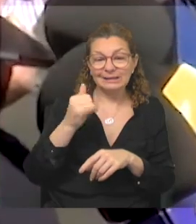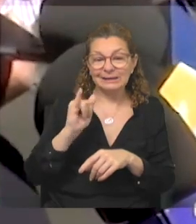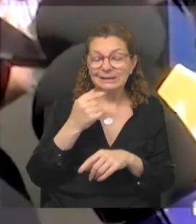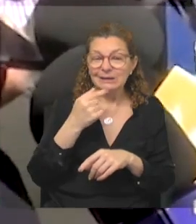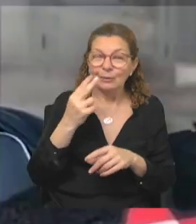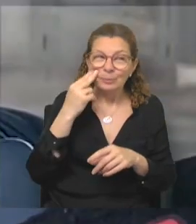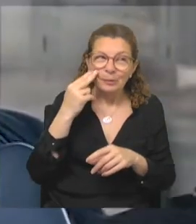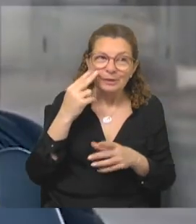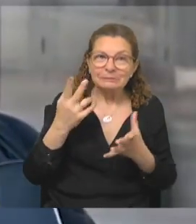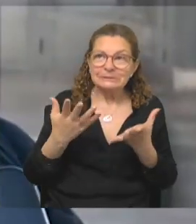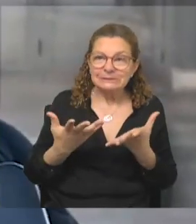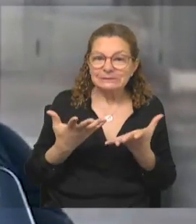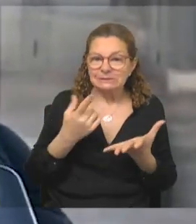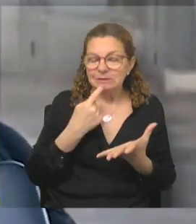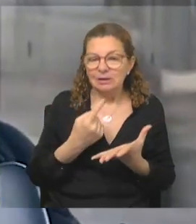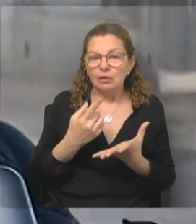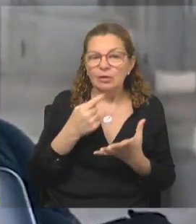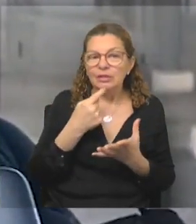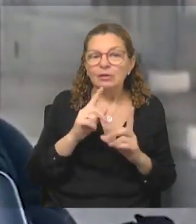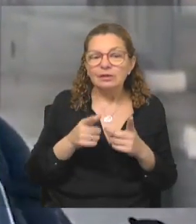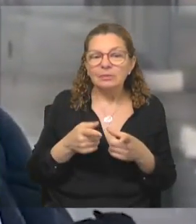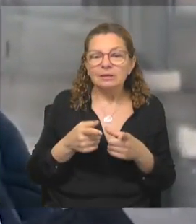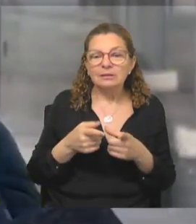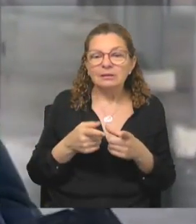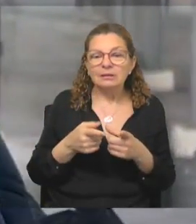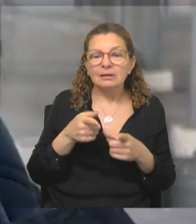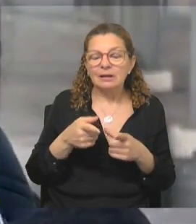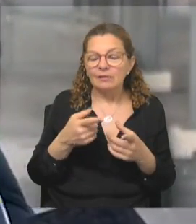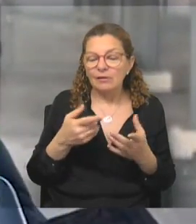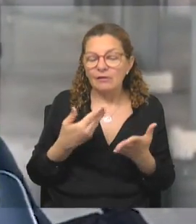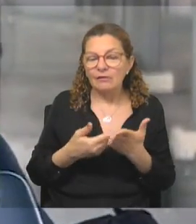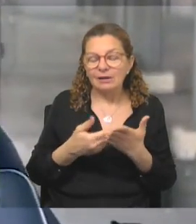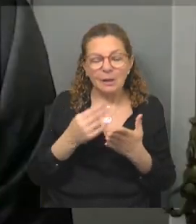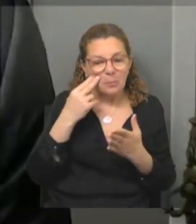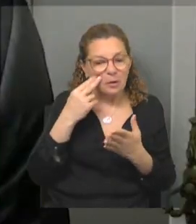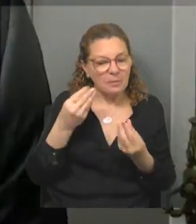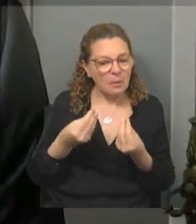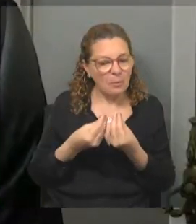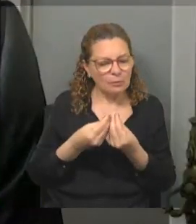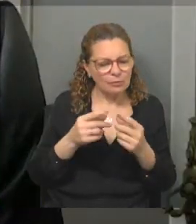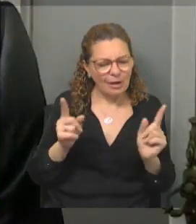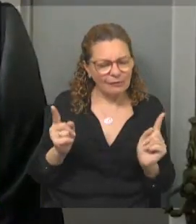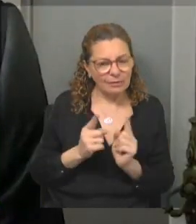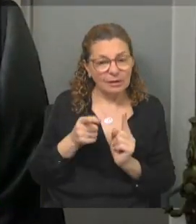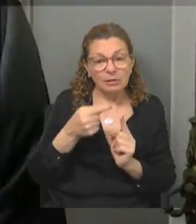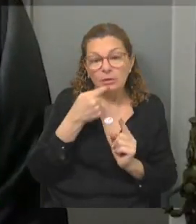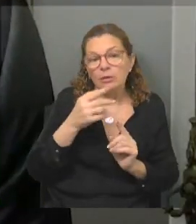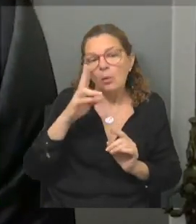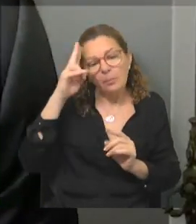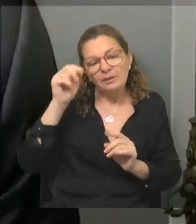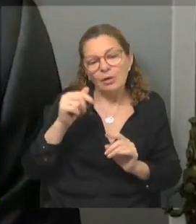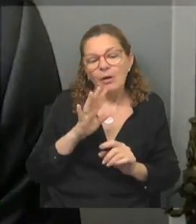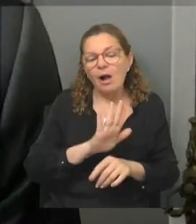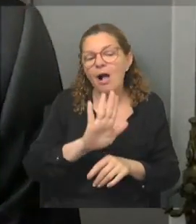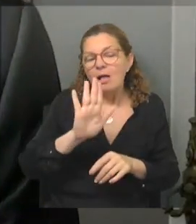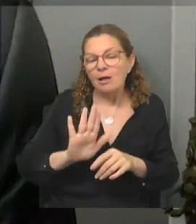defectuoso no concretamente se señaló que e es totalmente defectuoso bueno esas son valoraciones cada